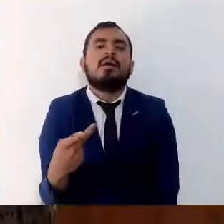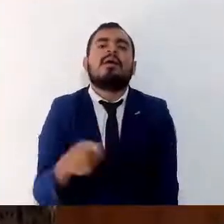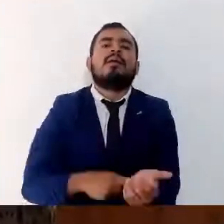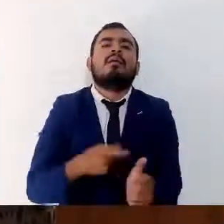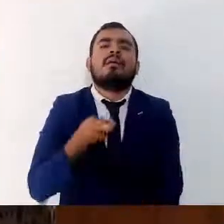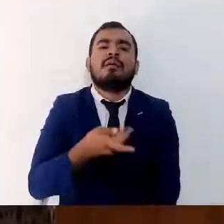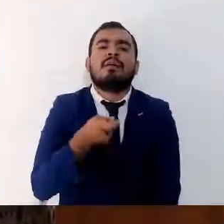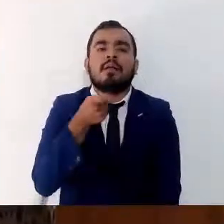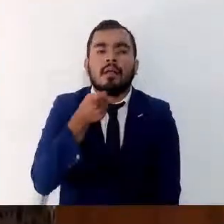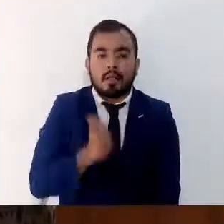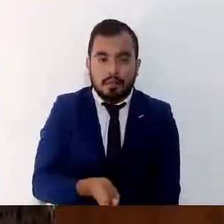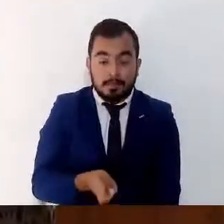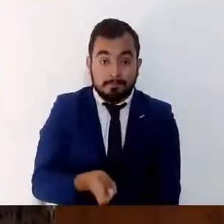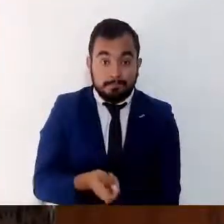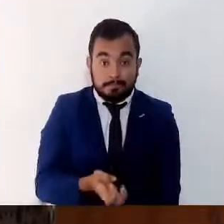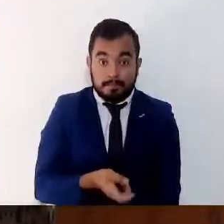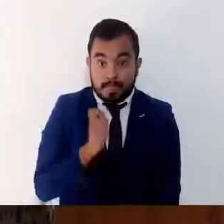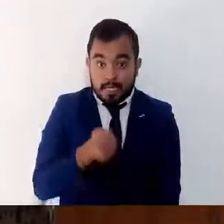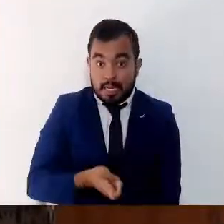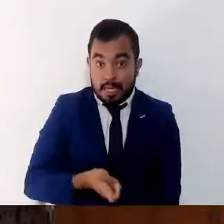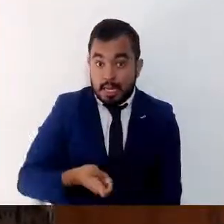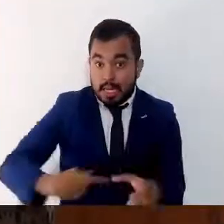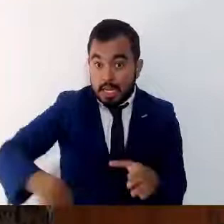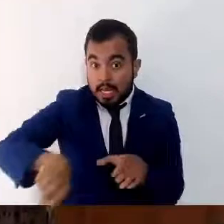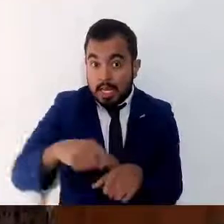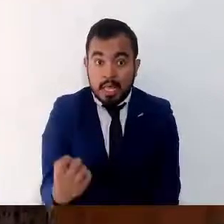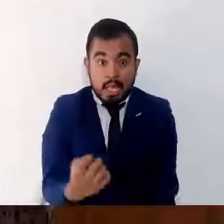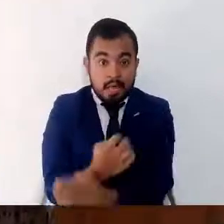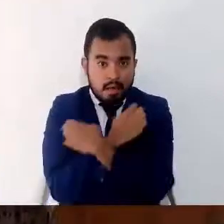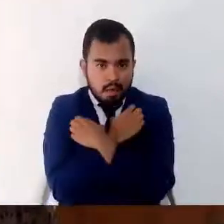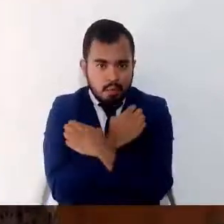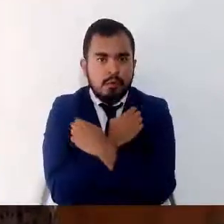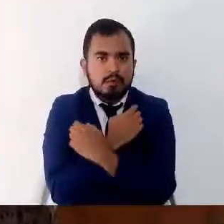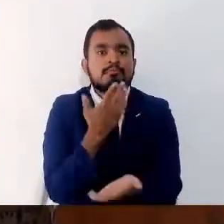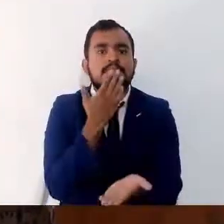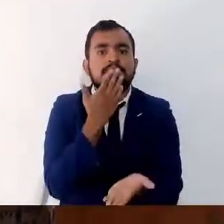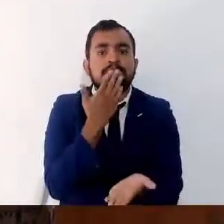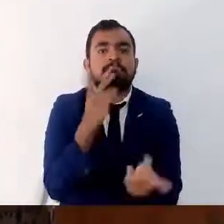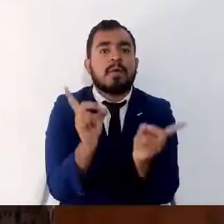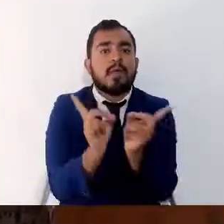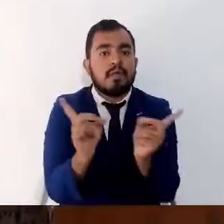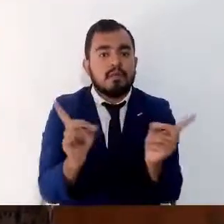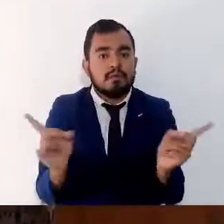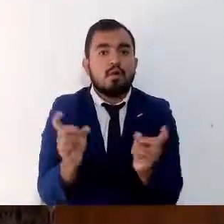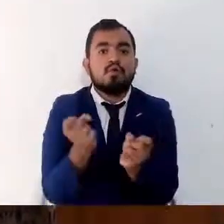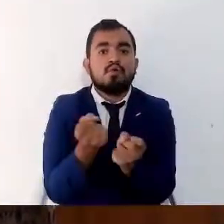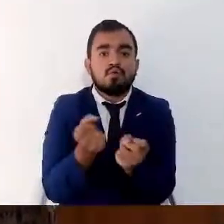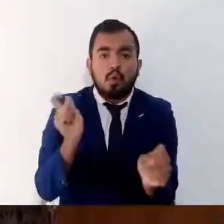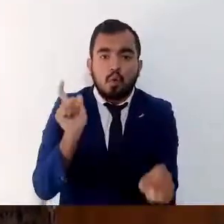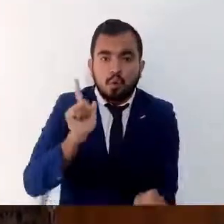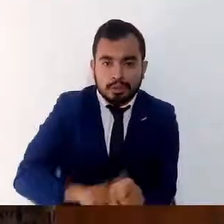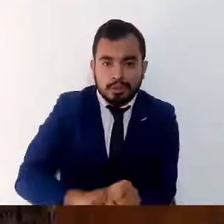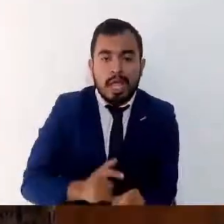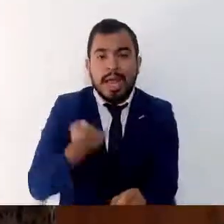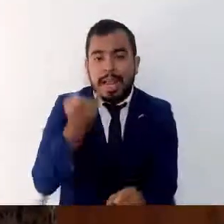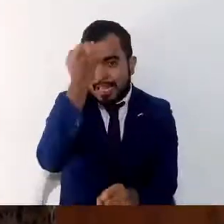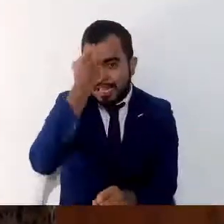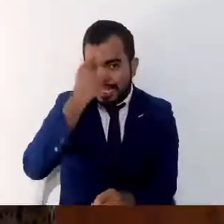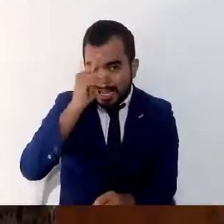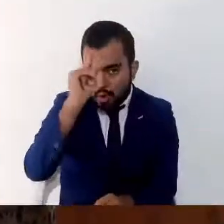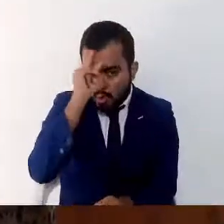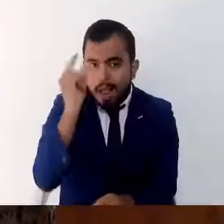esta educación contribuye al desarrollo social, intelectual y de éxito escolar para